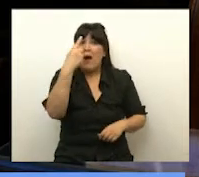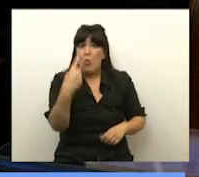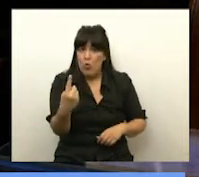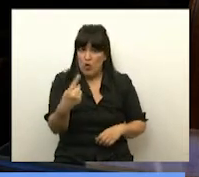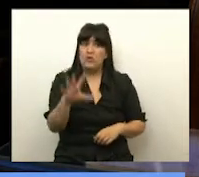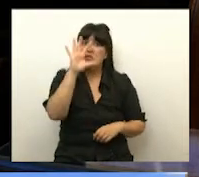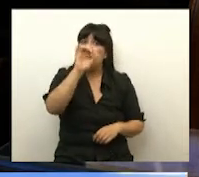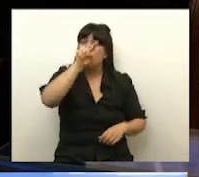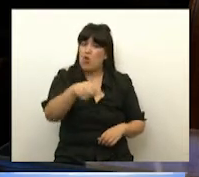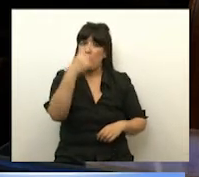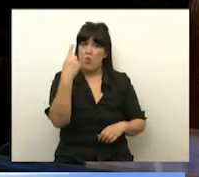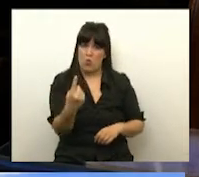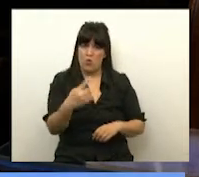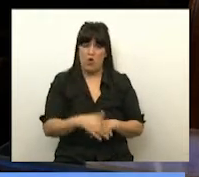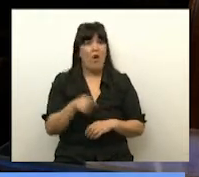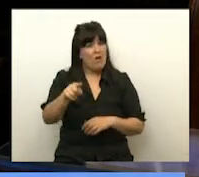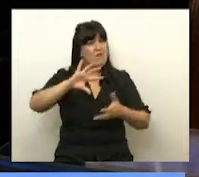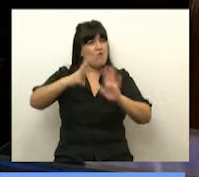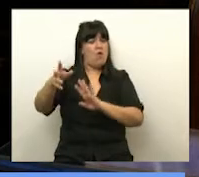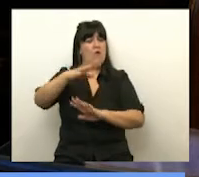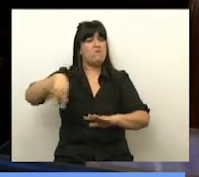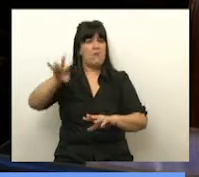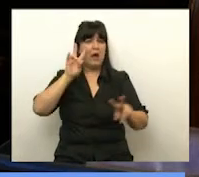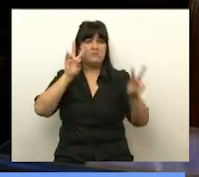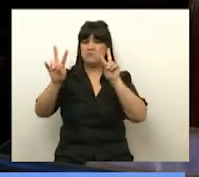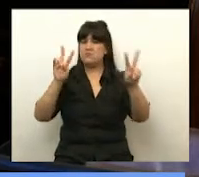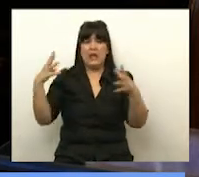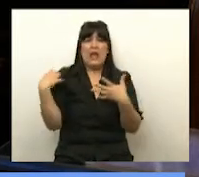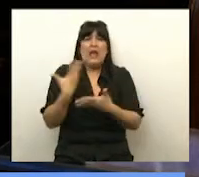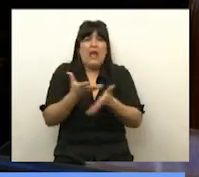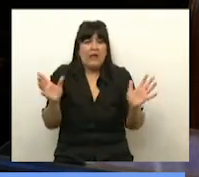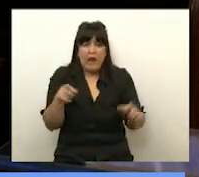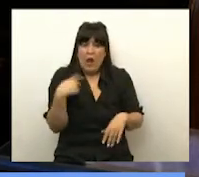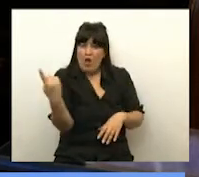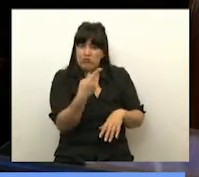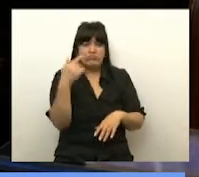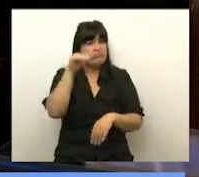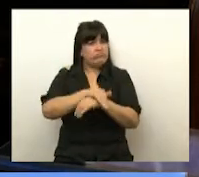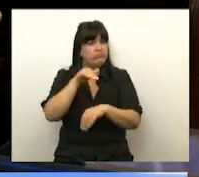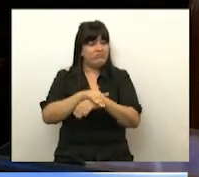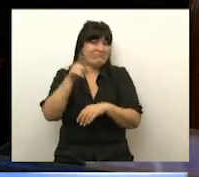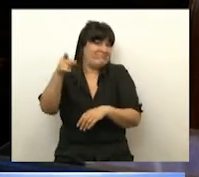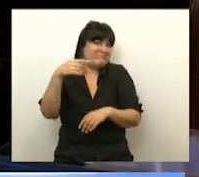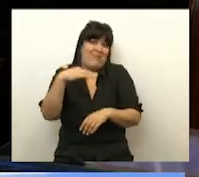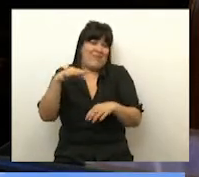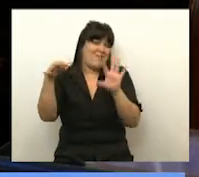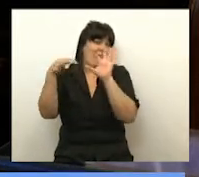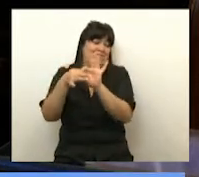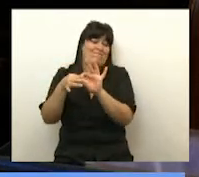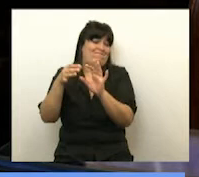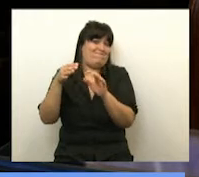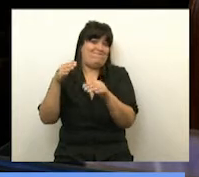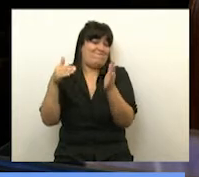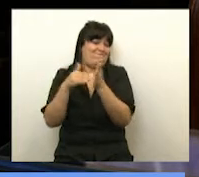0,1. Esta es la dimensión que tiene el compromiso que hemos contraído con el Fondo Monetario Internacional. Y esto es lo que nos